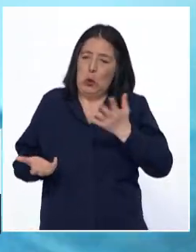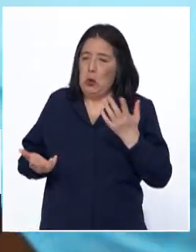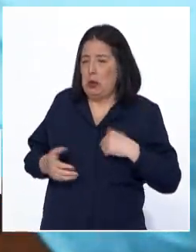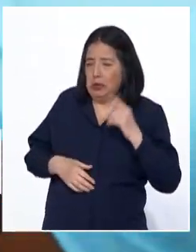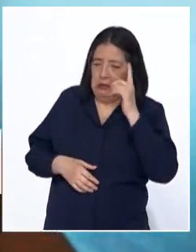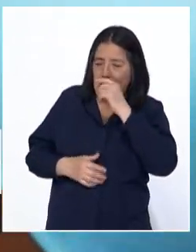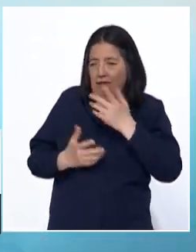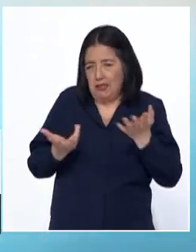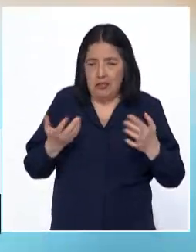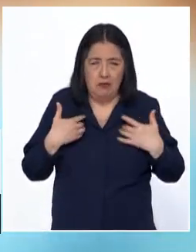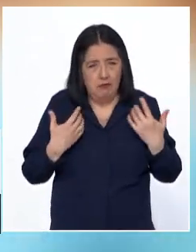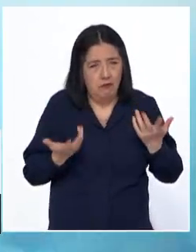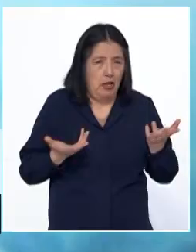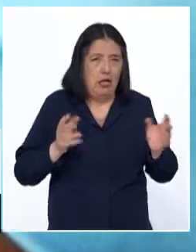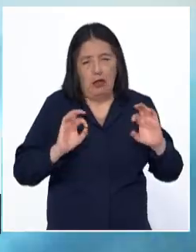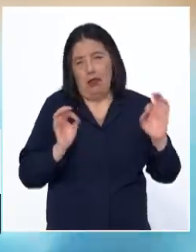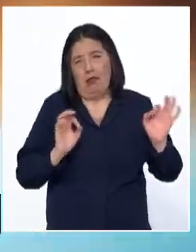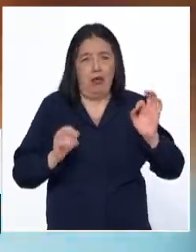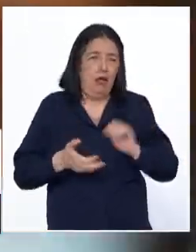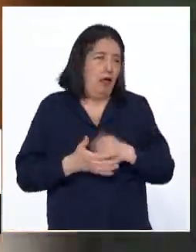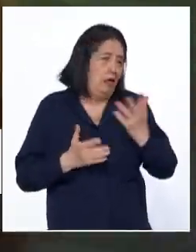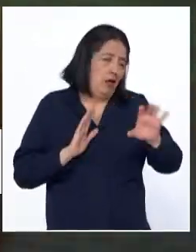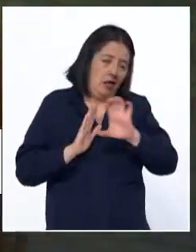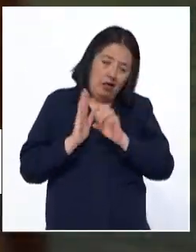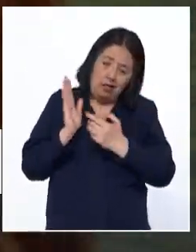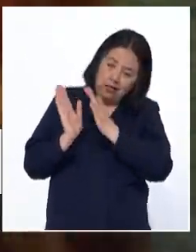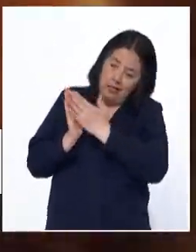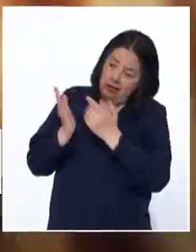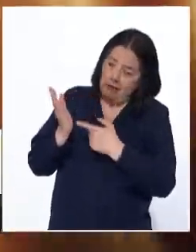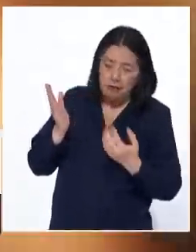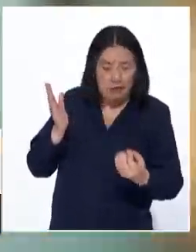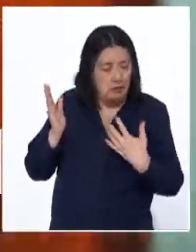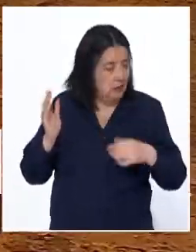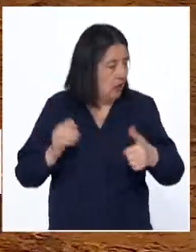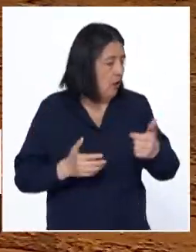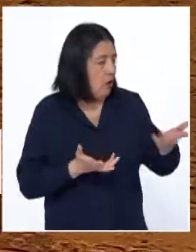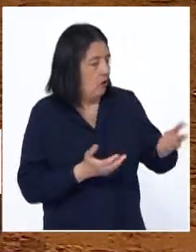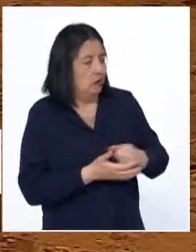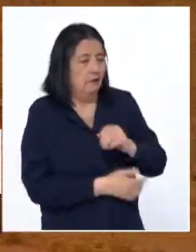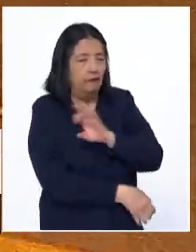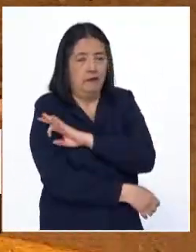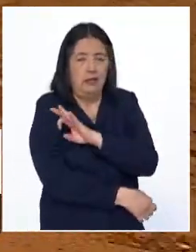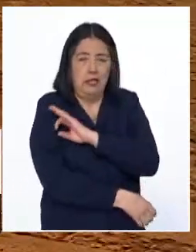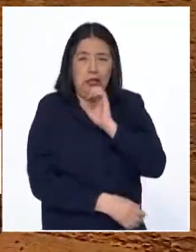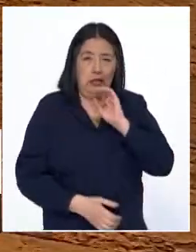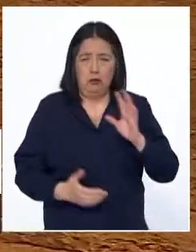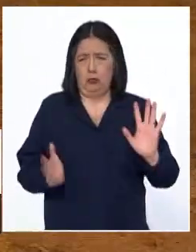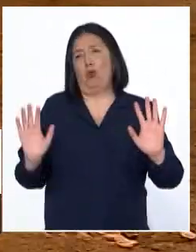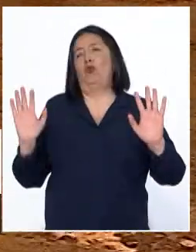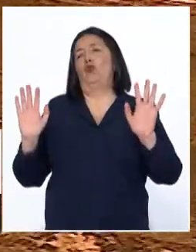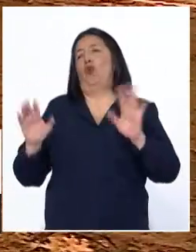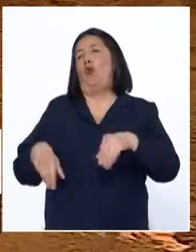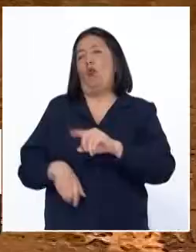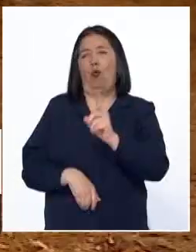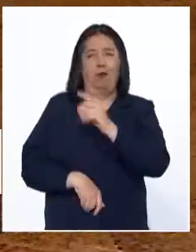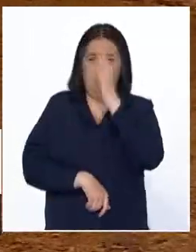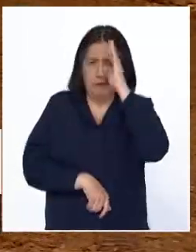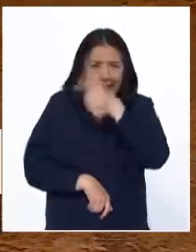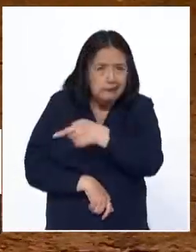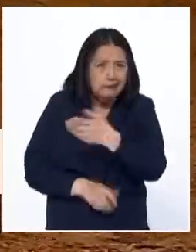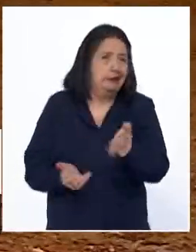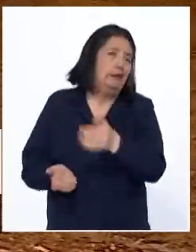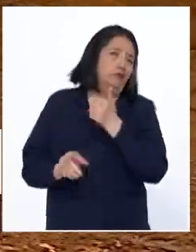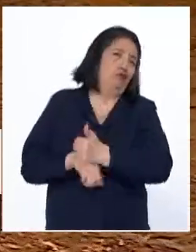de manos, no puedo hacer nada, el Código Penal me dice una cosa. Por otro lado, la Fiscalía va y dice no, la policía no